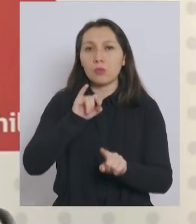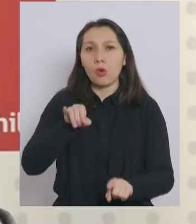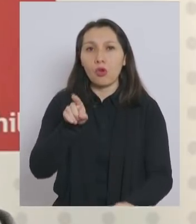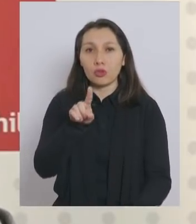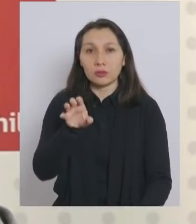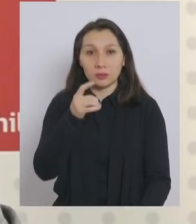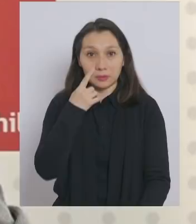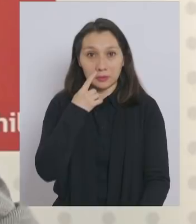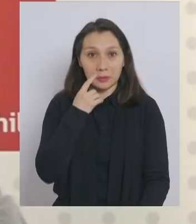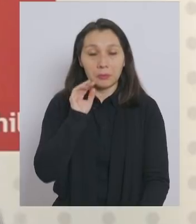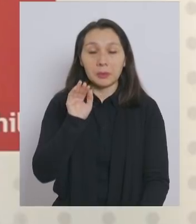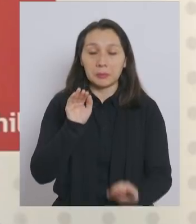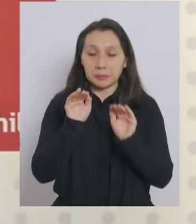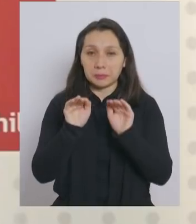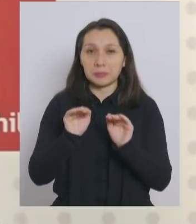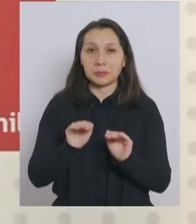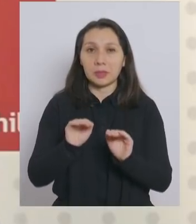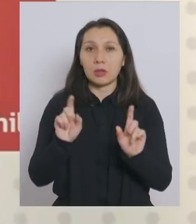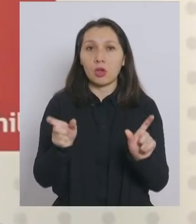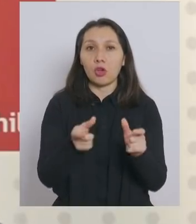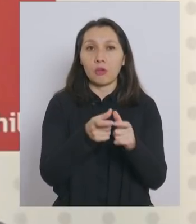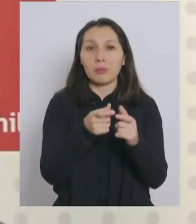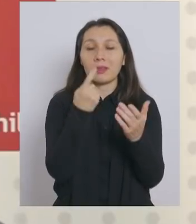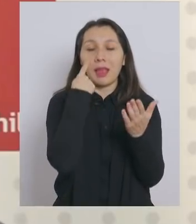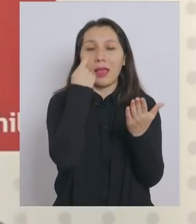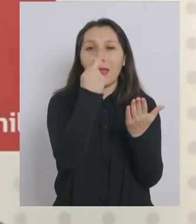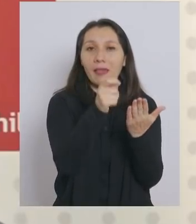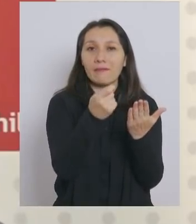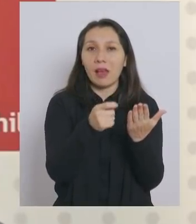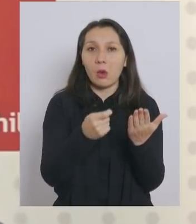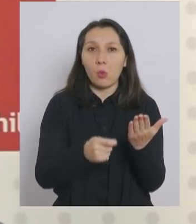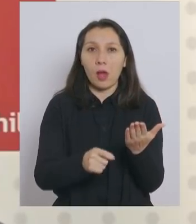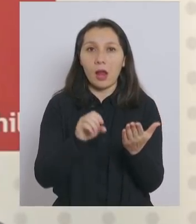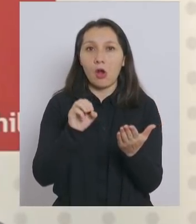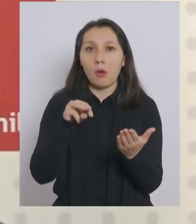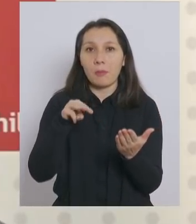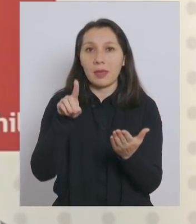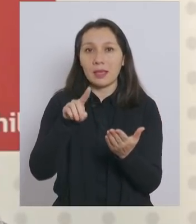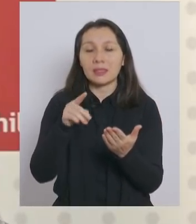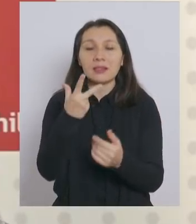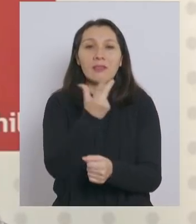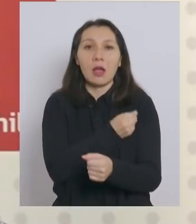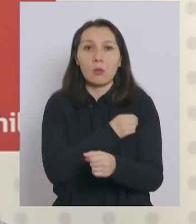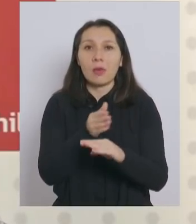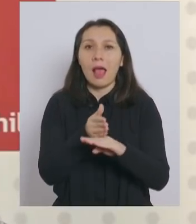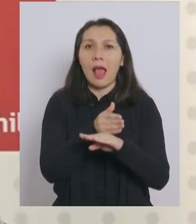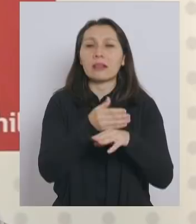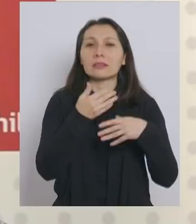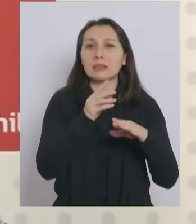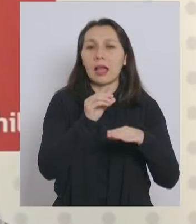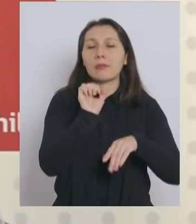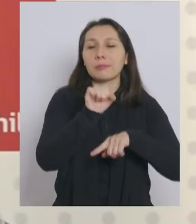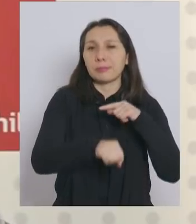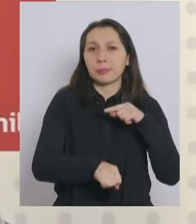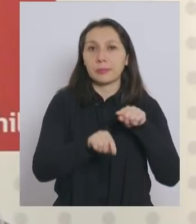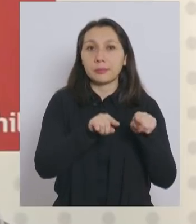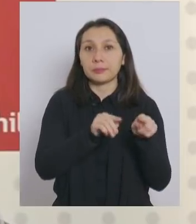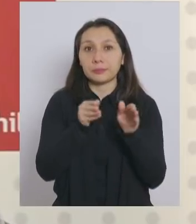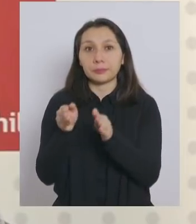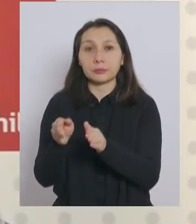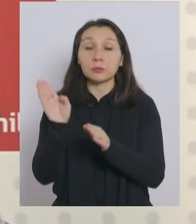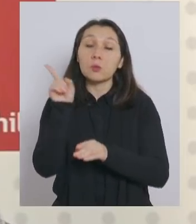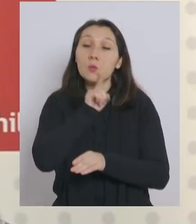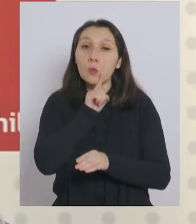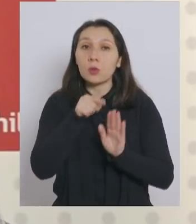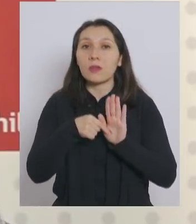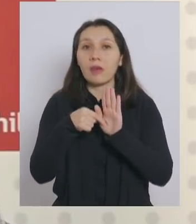parte del comité que evalúa en la OMS las vacunas precalificadas. Y para culminar,